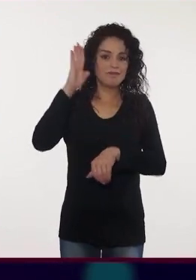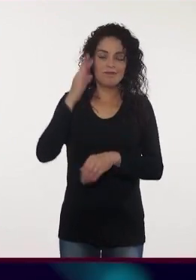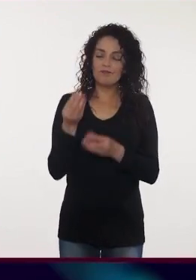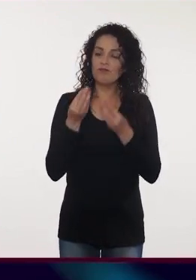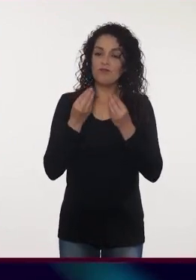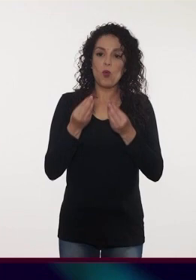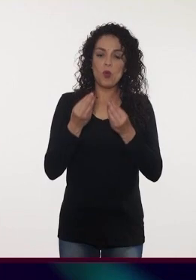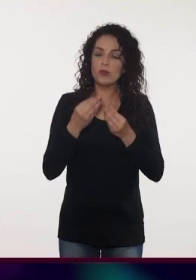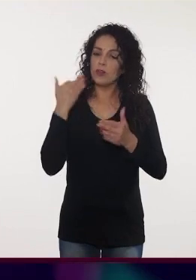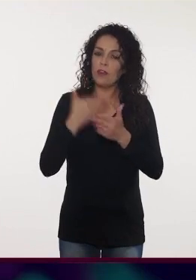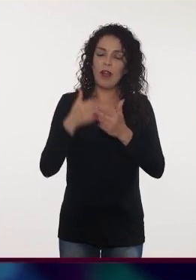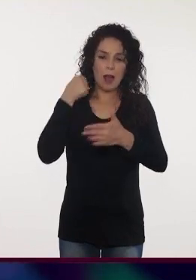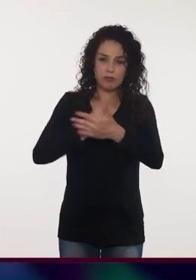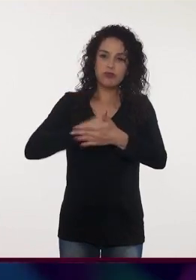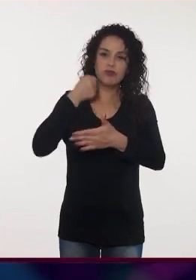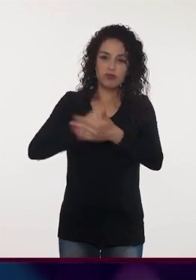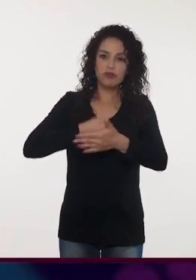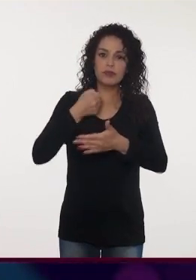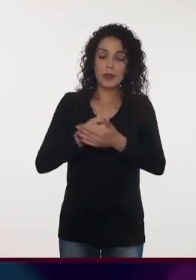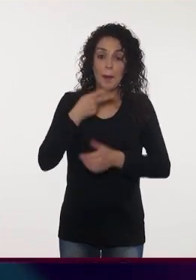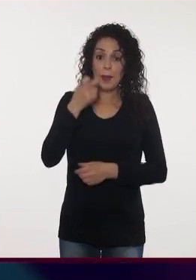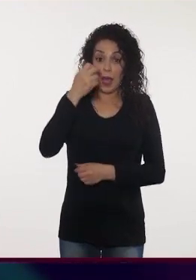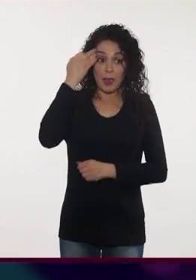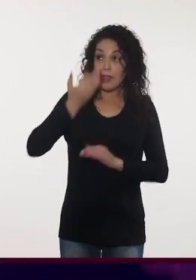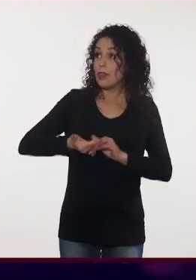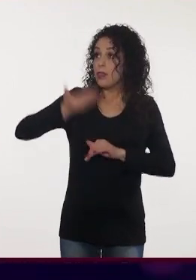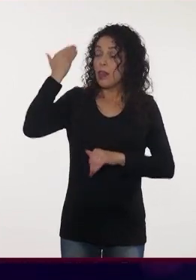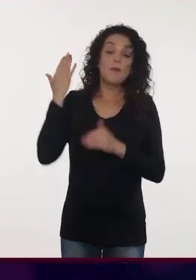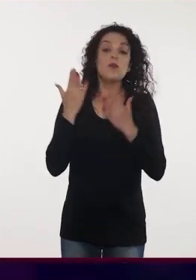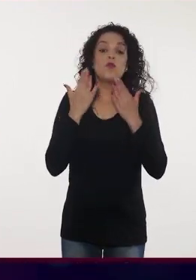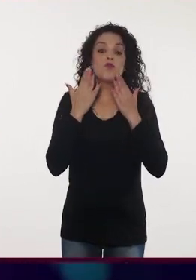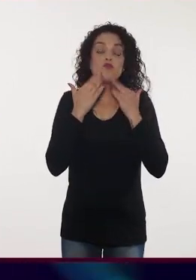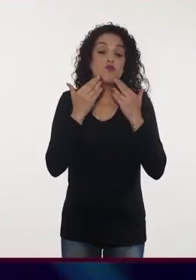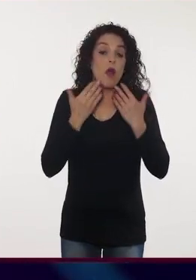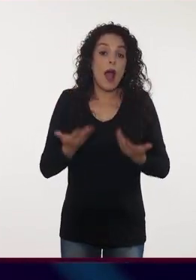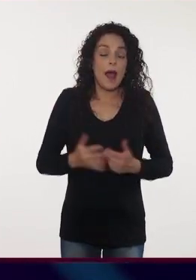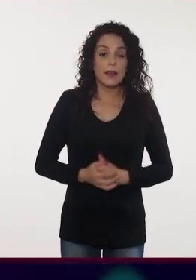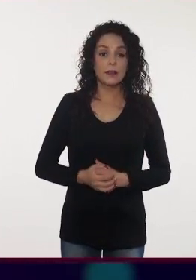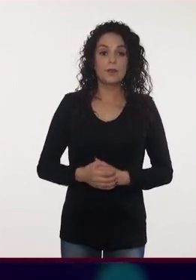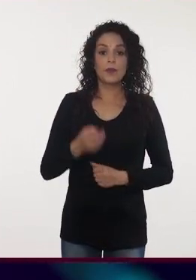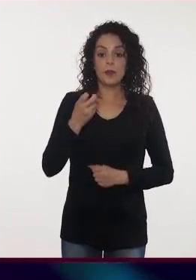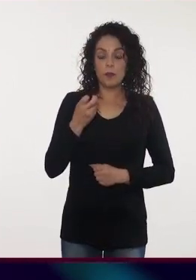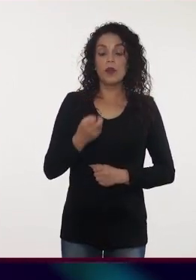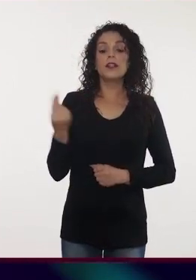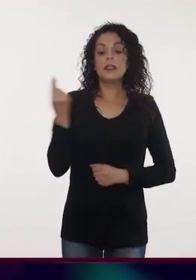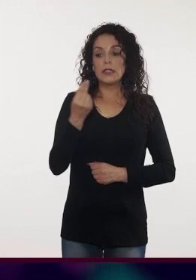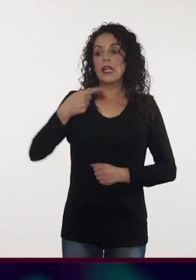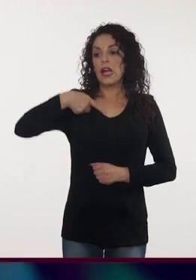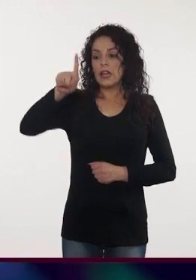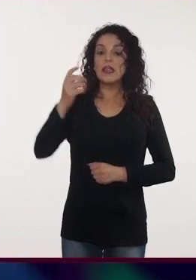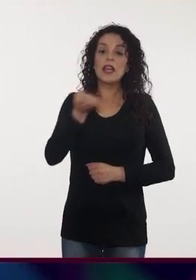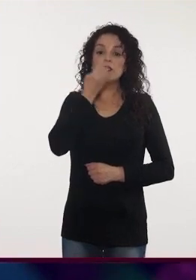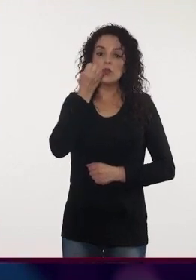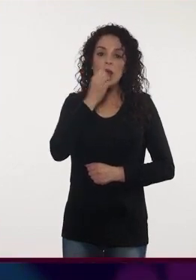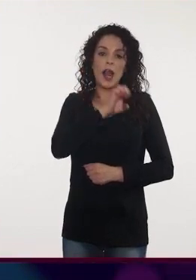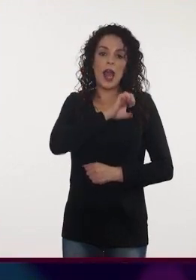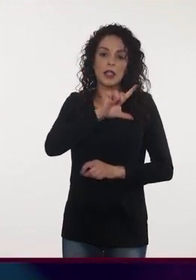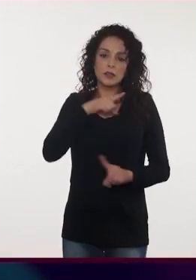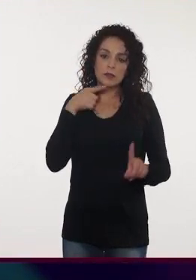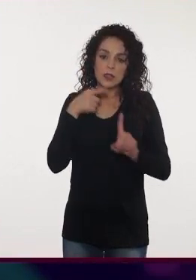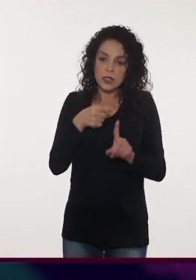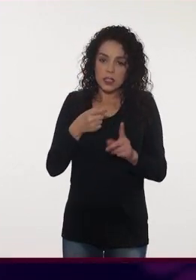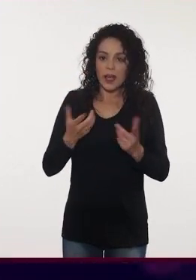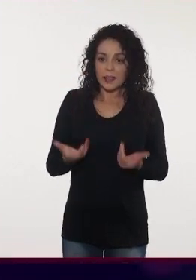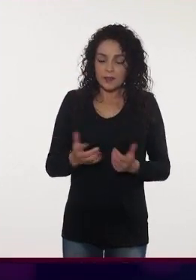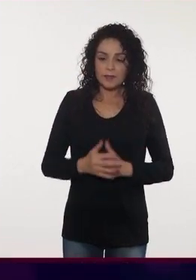Por trabajar. Pero bueno, en ese tiempo no había ninguno, ¿no? Entonces, bueno, pues teníamos que ir a escuelas especiales y